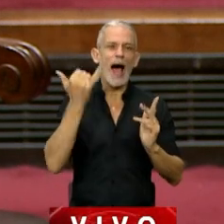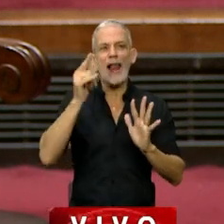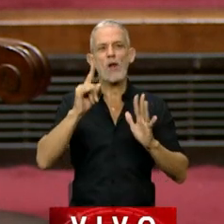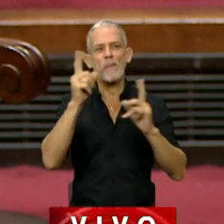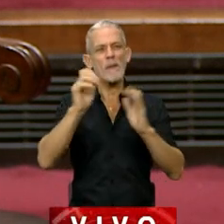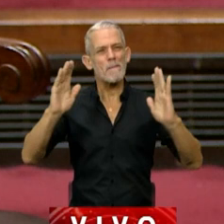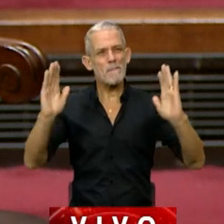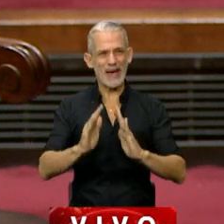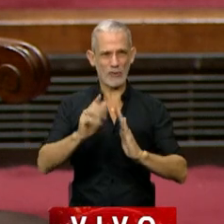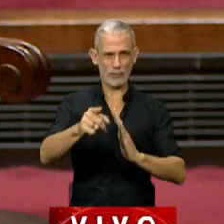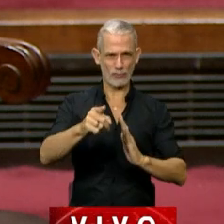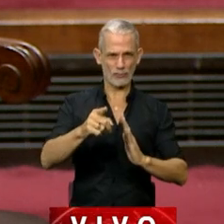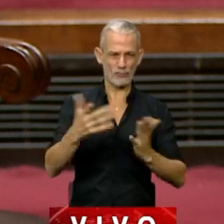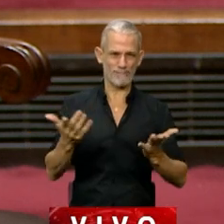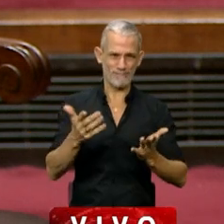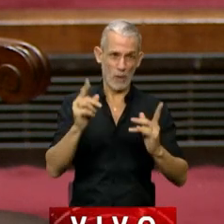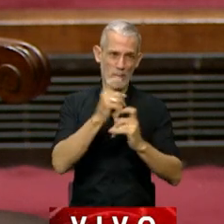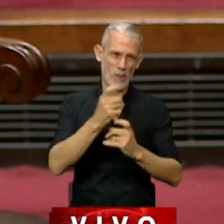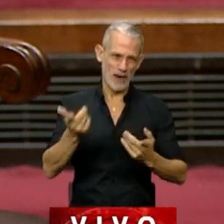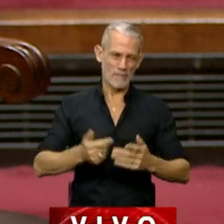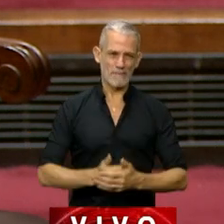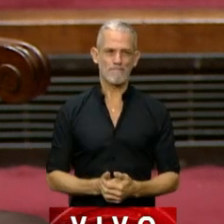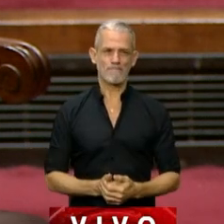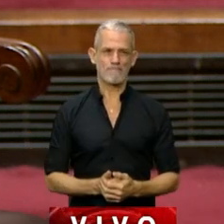minimizar este problema.